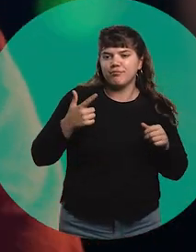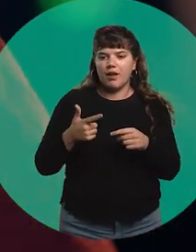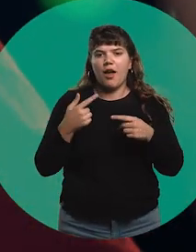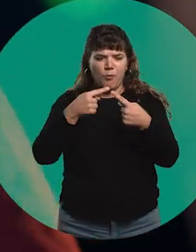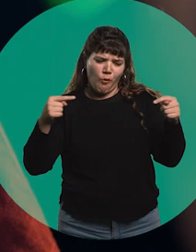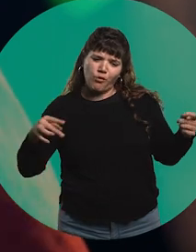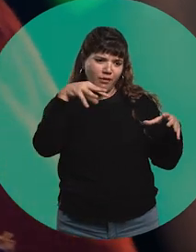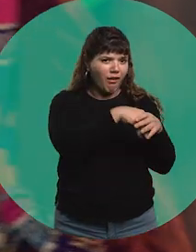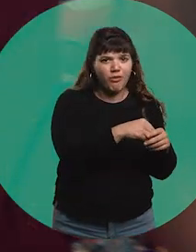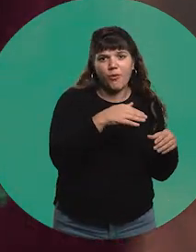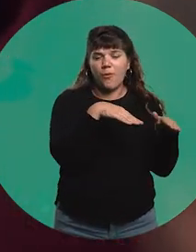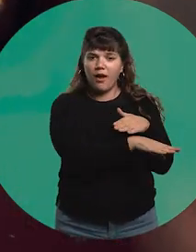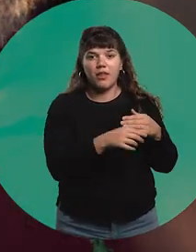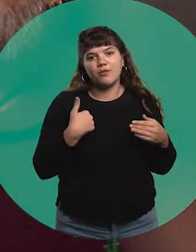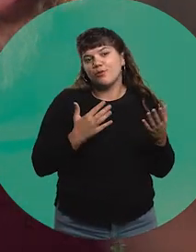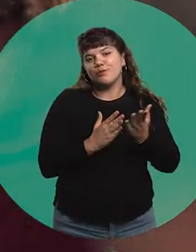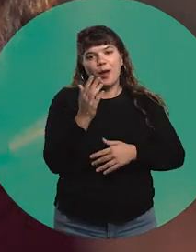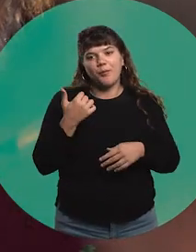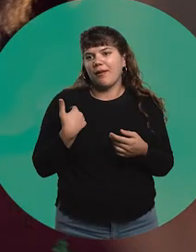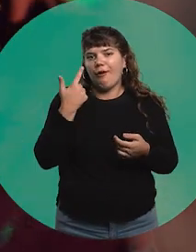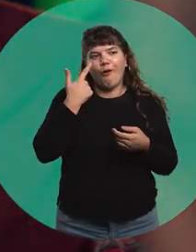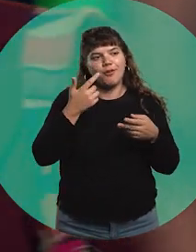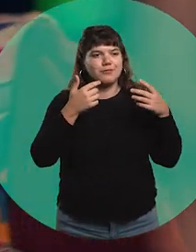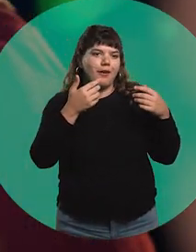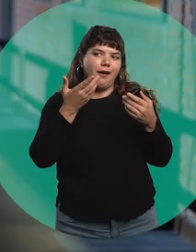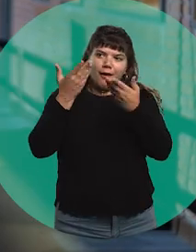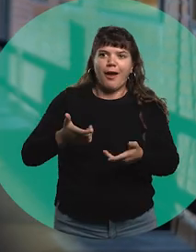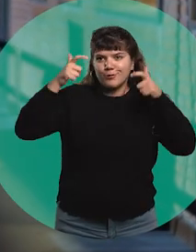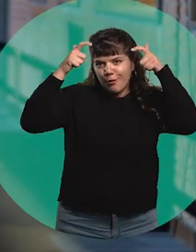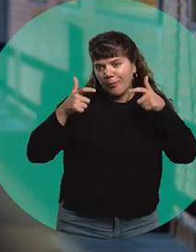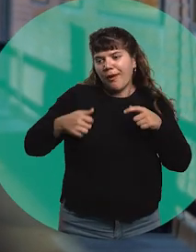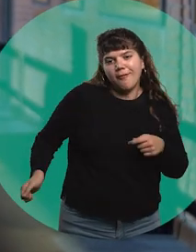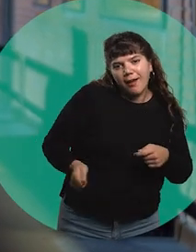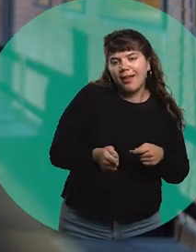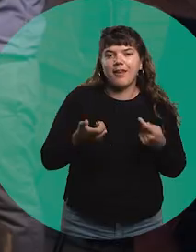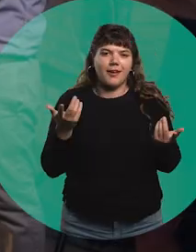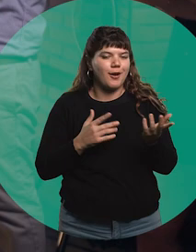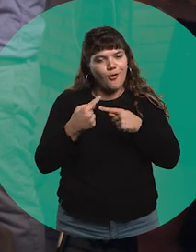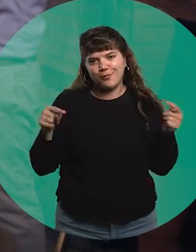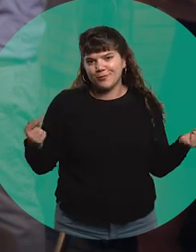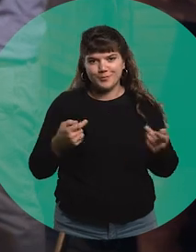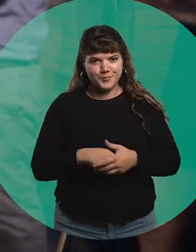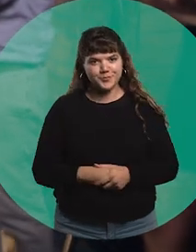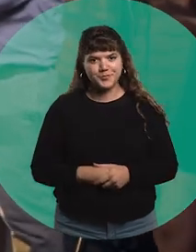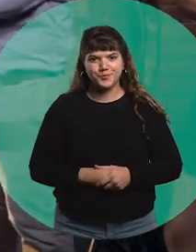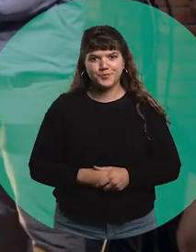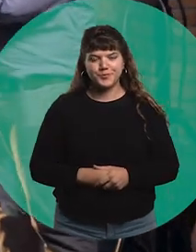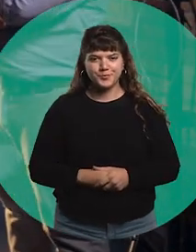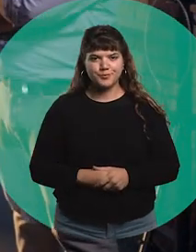juguetes y cuestiones. Y soy conocido por el hombre de la valija, el del sombrero. Entre otras cosas. Entre otras cosas. Bueno, vamos a arrancar entonces.